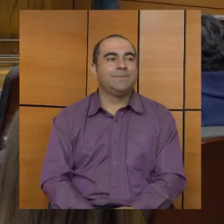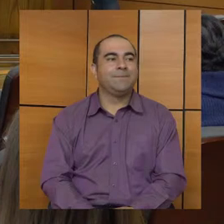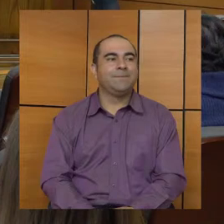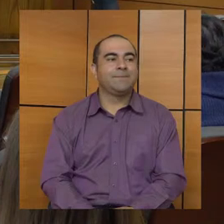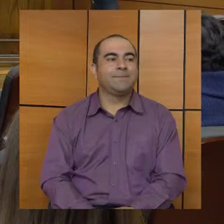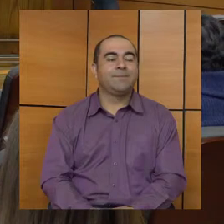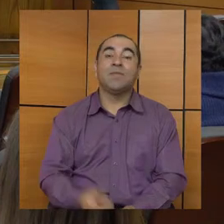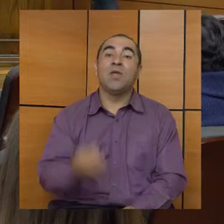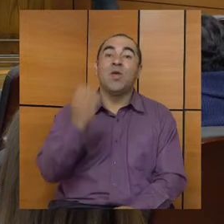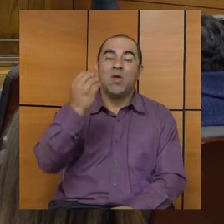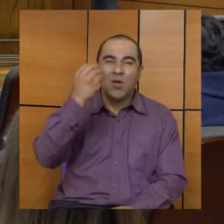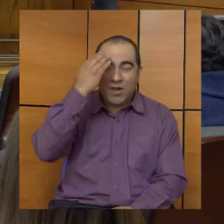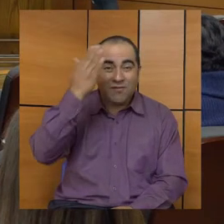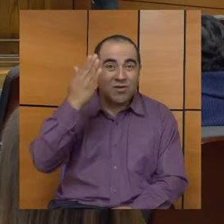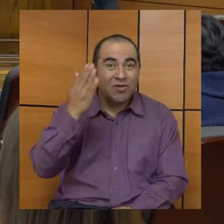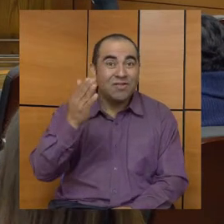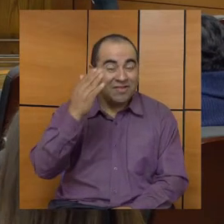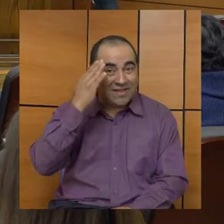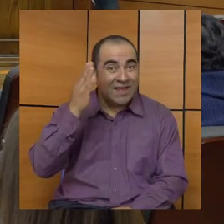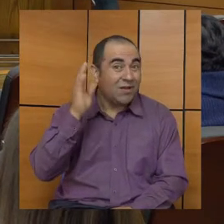Hola, muy buenos días. ¿Me escuchan? Sí,